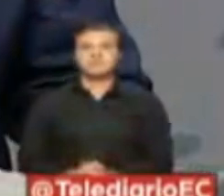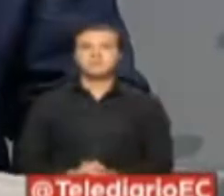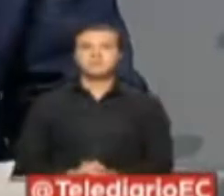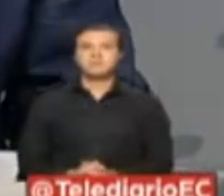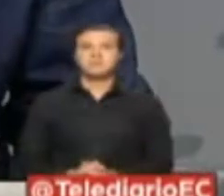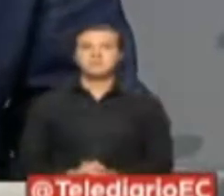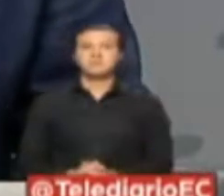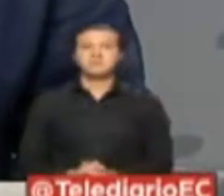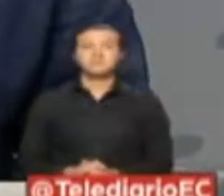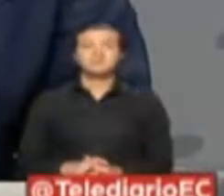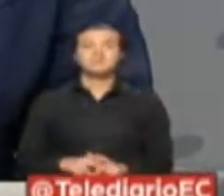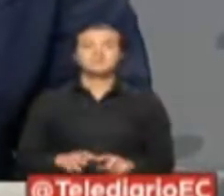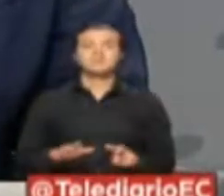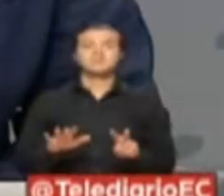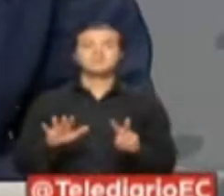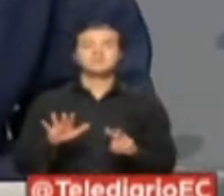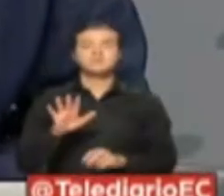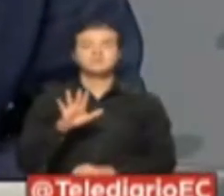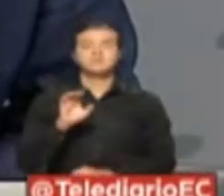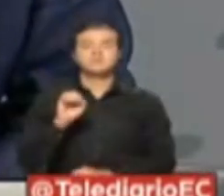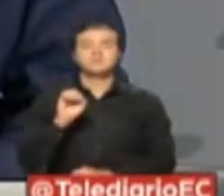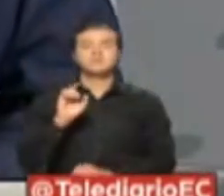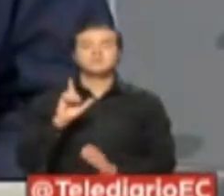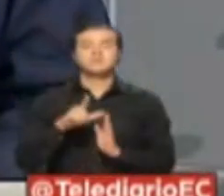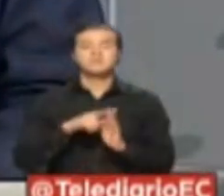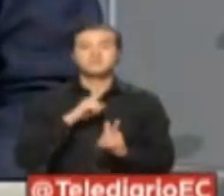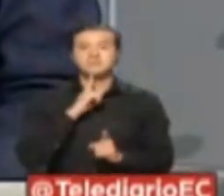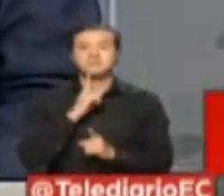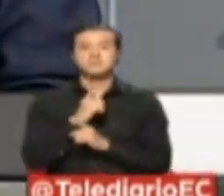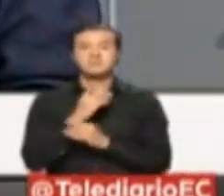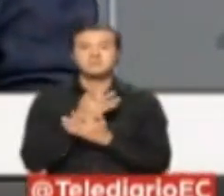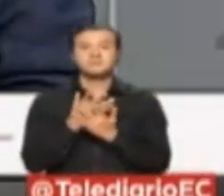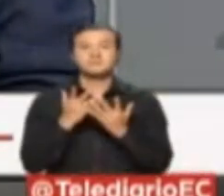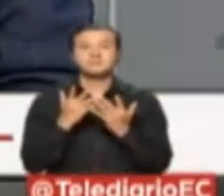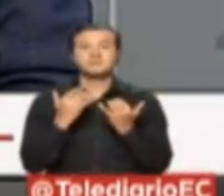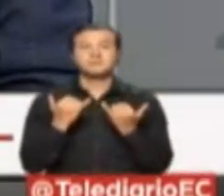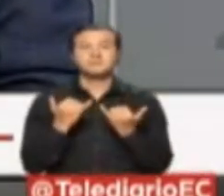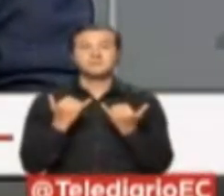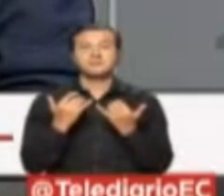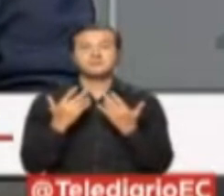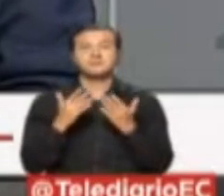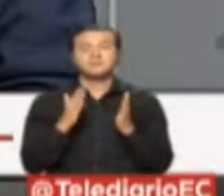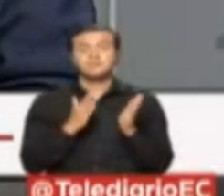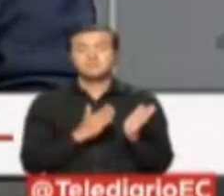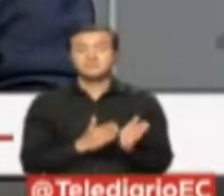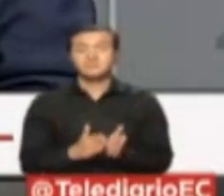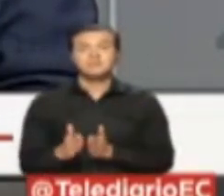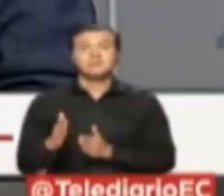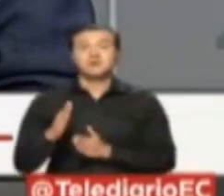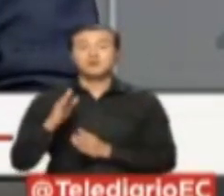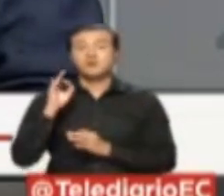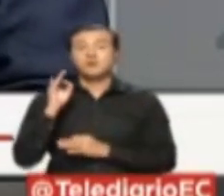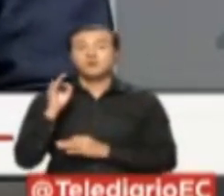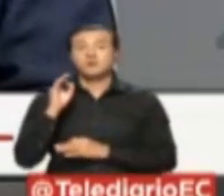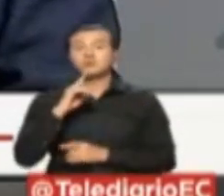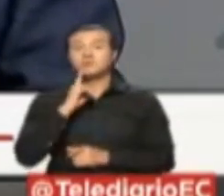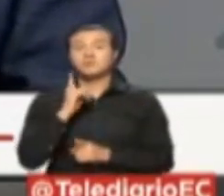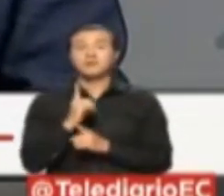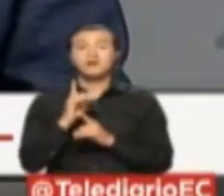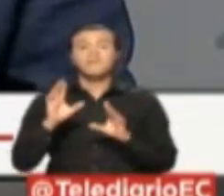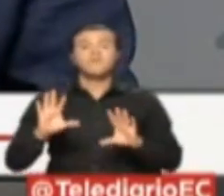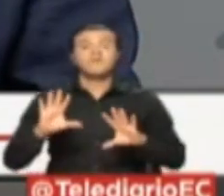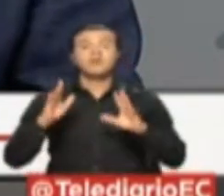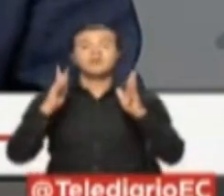son las 7 de la mañana con 50 minutos este fin de semana será la ocasión para el